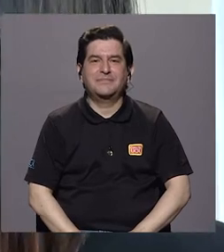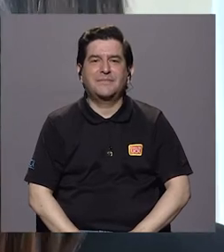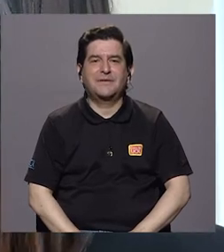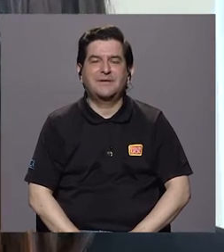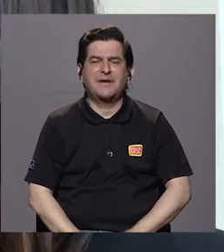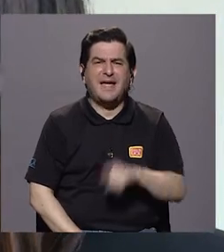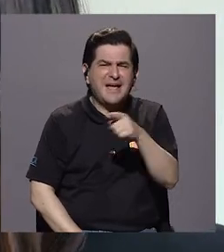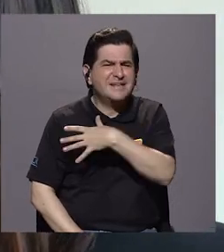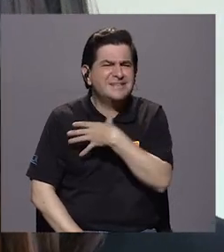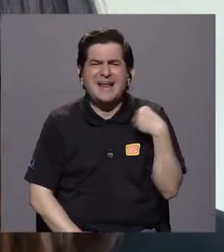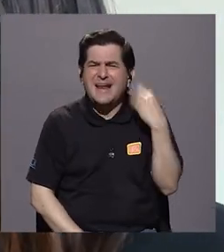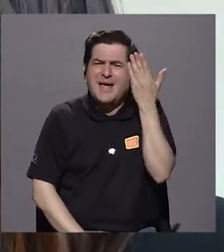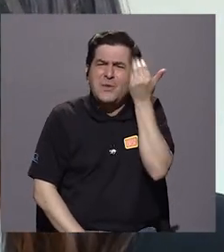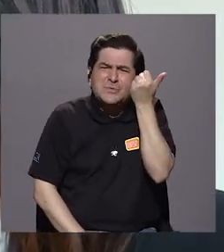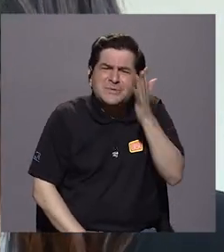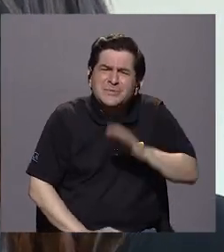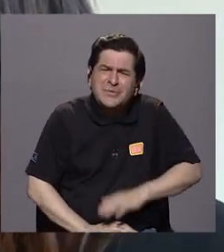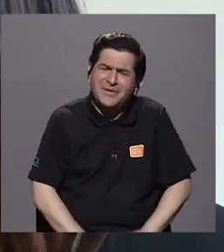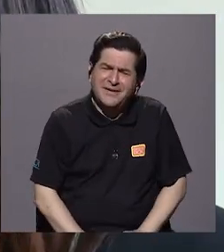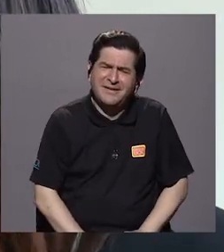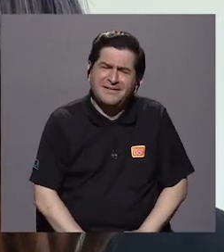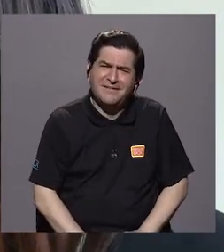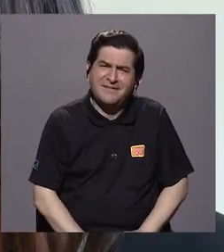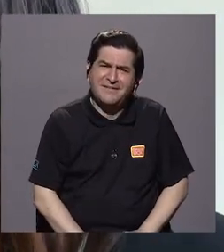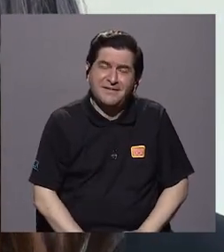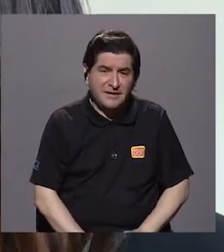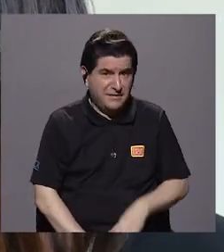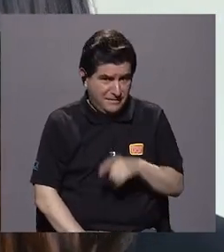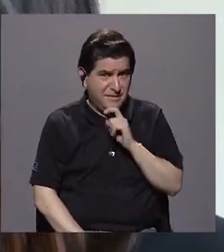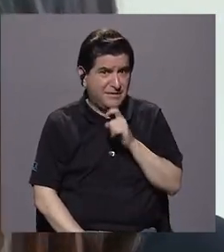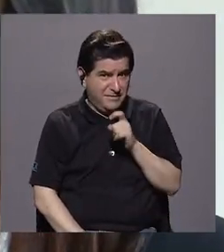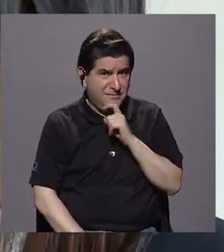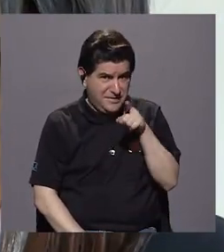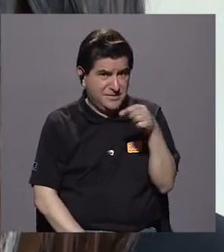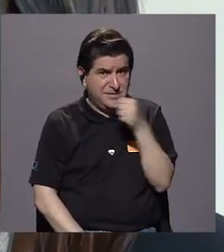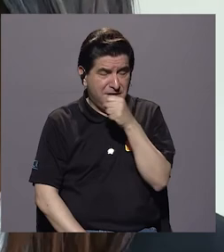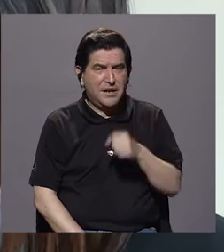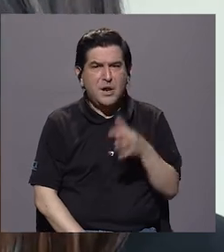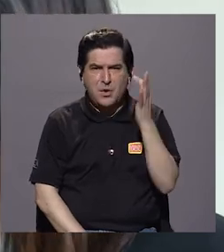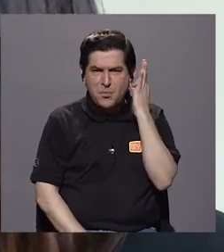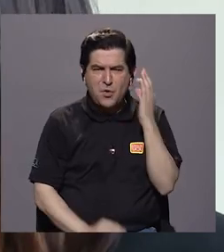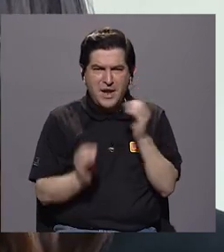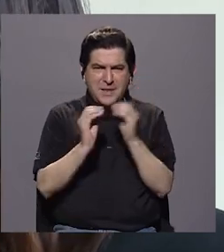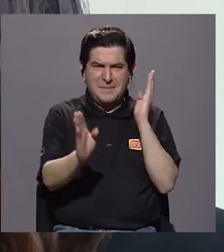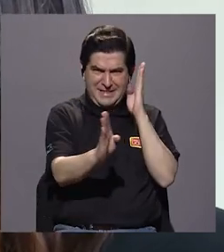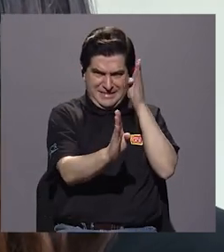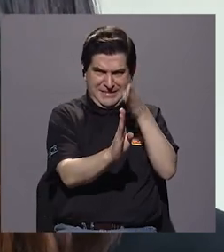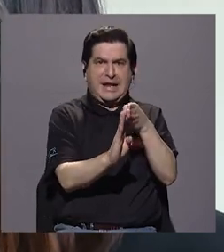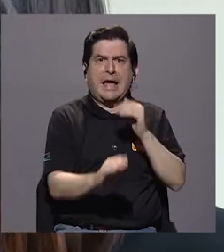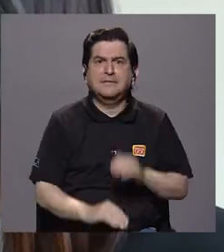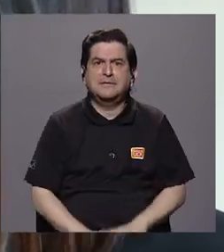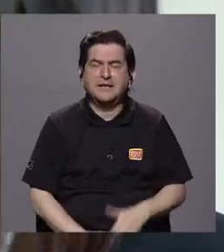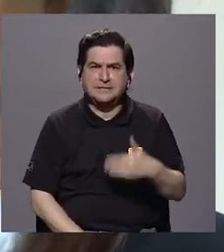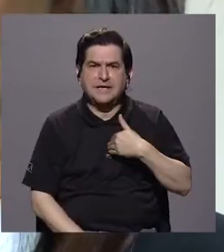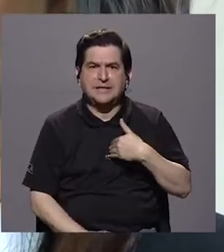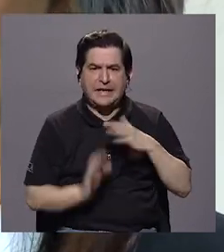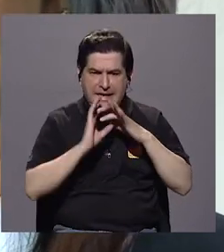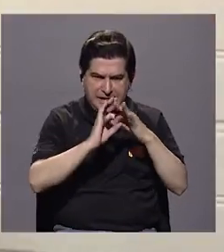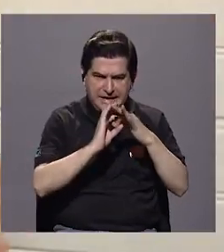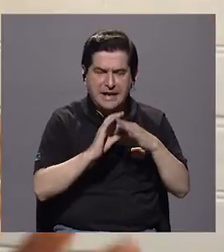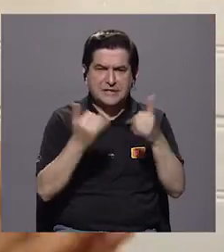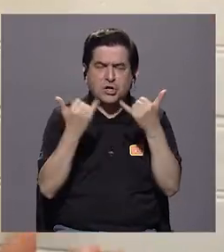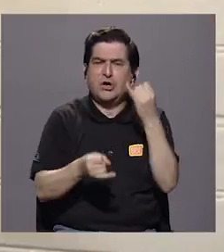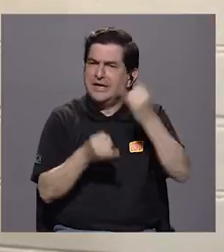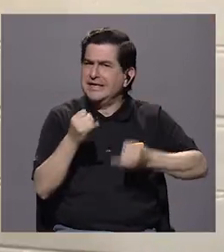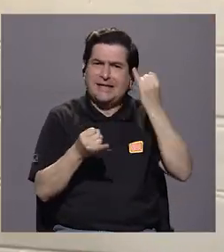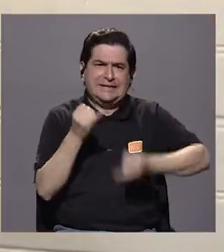esa? Es que esa canción... Qué difícil. Yo creo que las mujeres sí somos más directas en ese sentido cuando tenemos una relación y ya la queremos